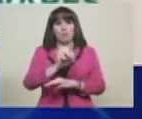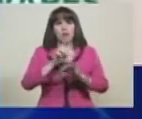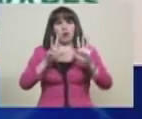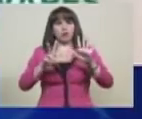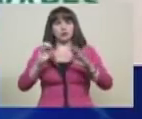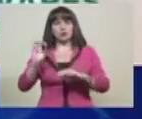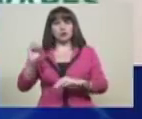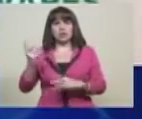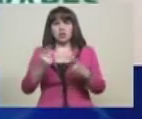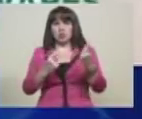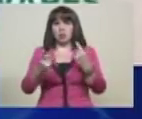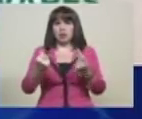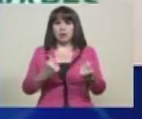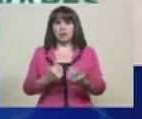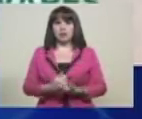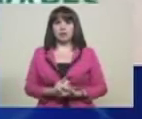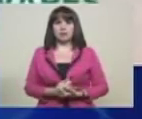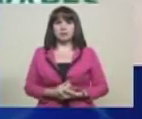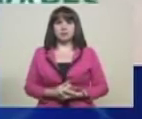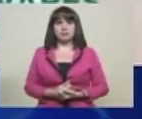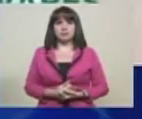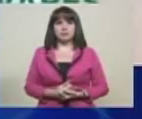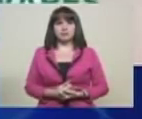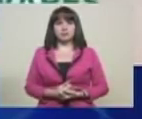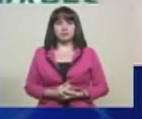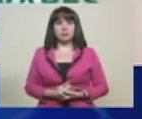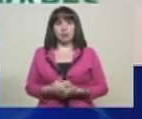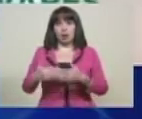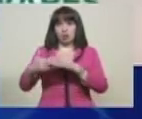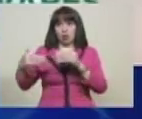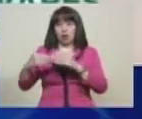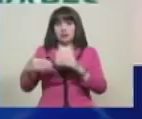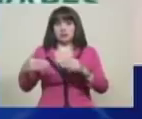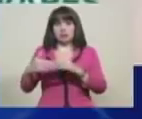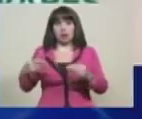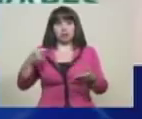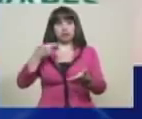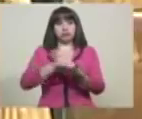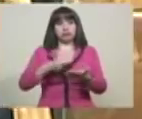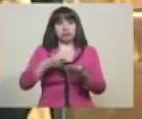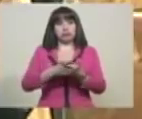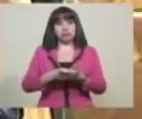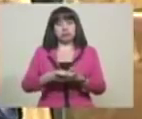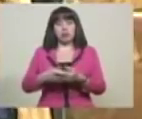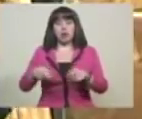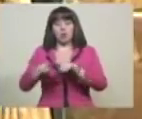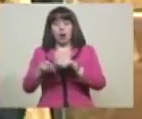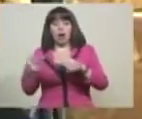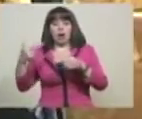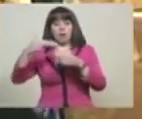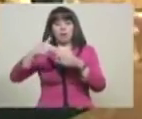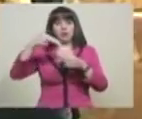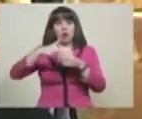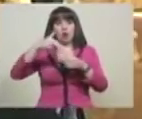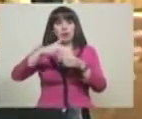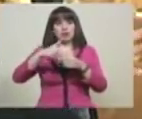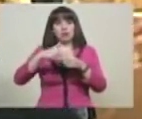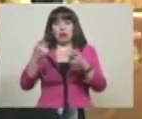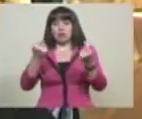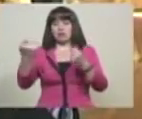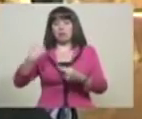1.800 bolívares. Ellos no dolarizaron los precios. Yo petrolizo el salario y petrolizo los